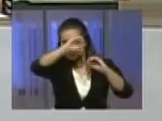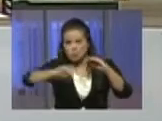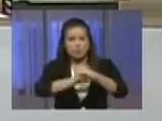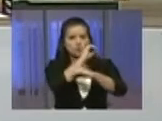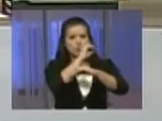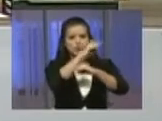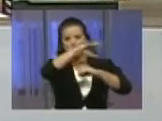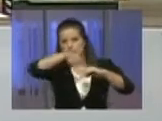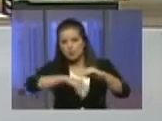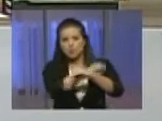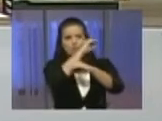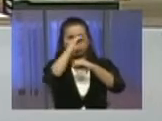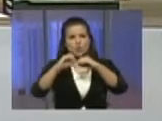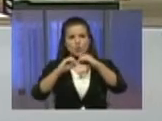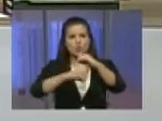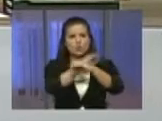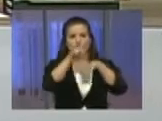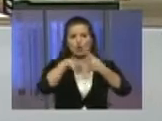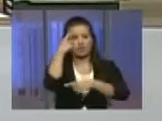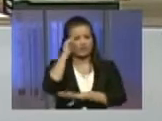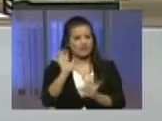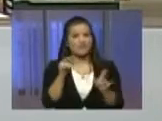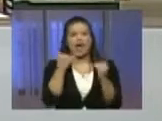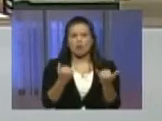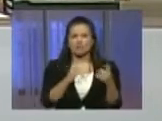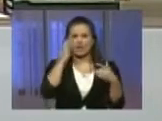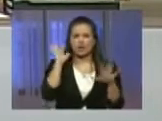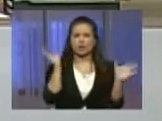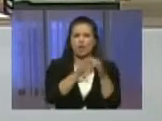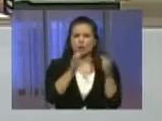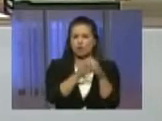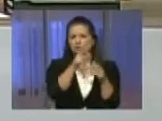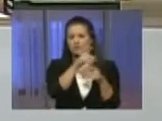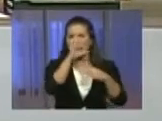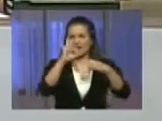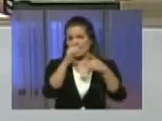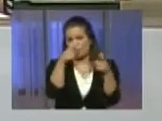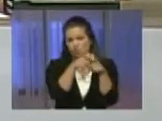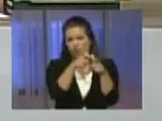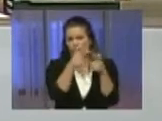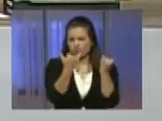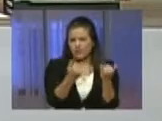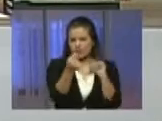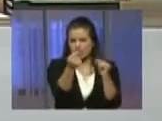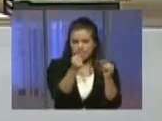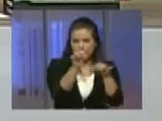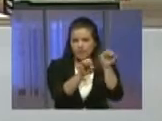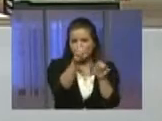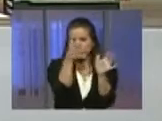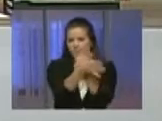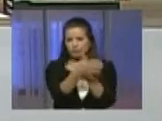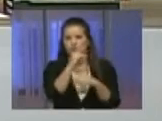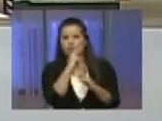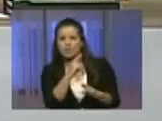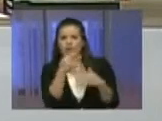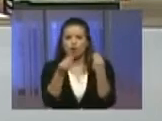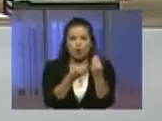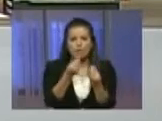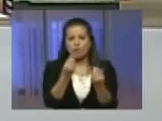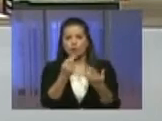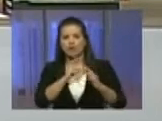hora deben estar en la reunión técnica revisando todo el desempeño ha habido un buen